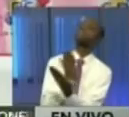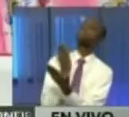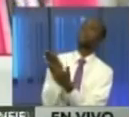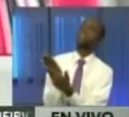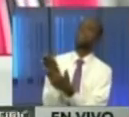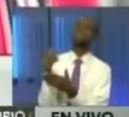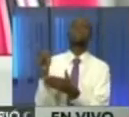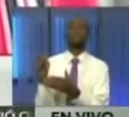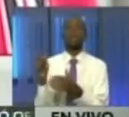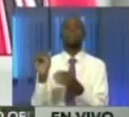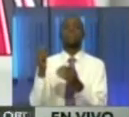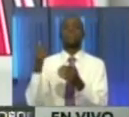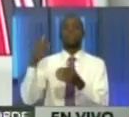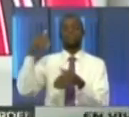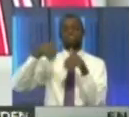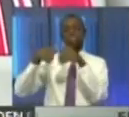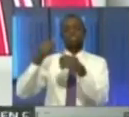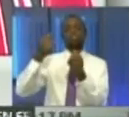Pasamos a la siguiente.